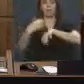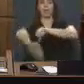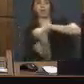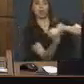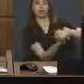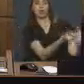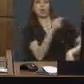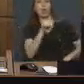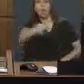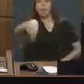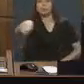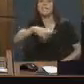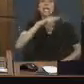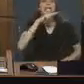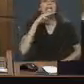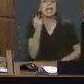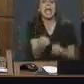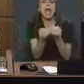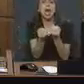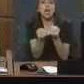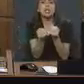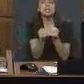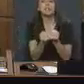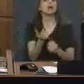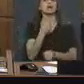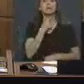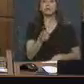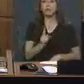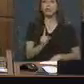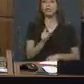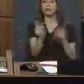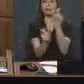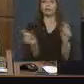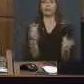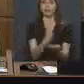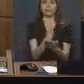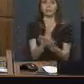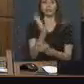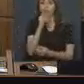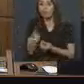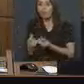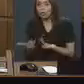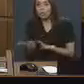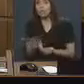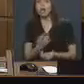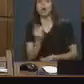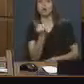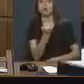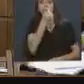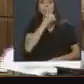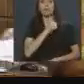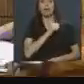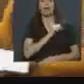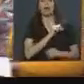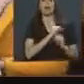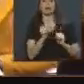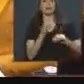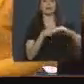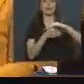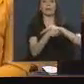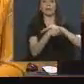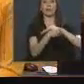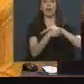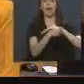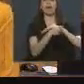éramos unos egoístas y que no queríamos que estudiantes de menores ingresos o de universidades privadas pudieran acceder a sistemas